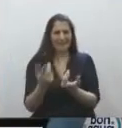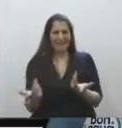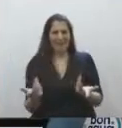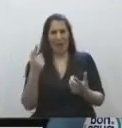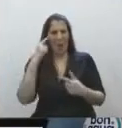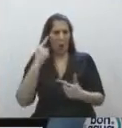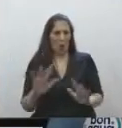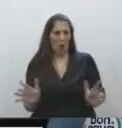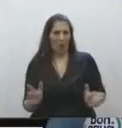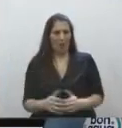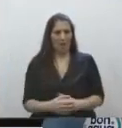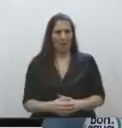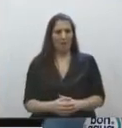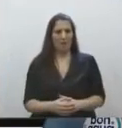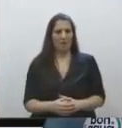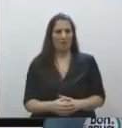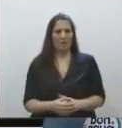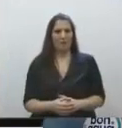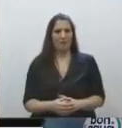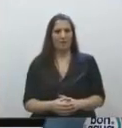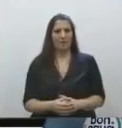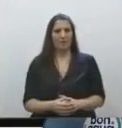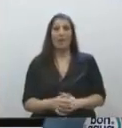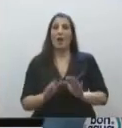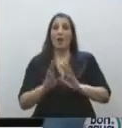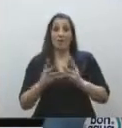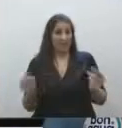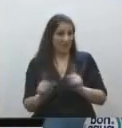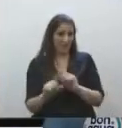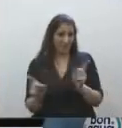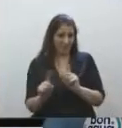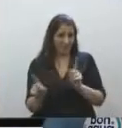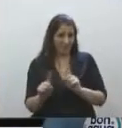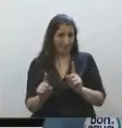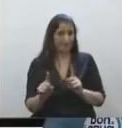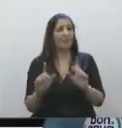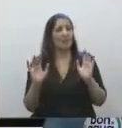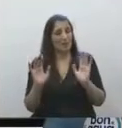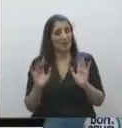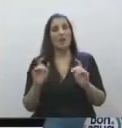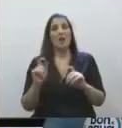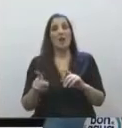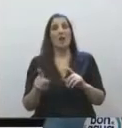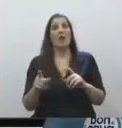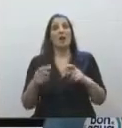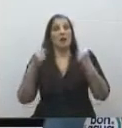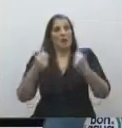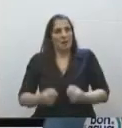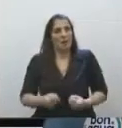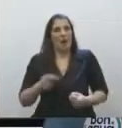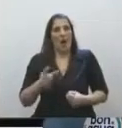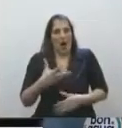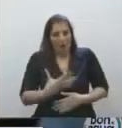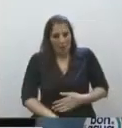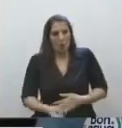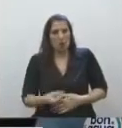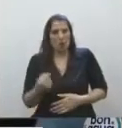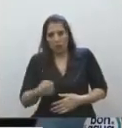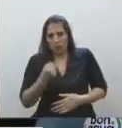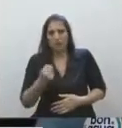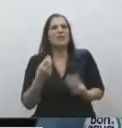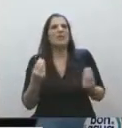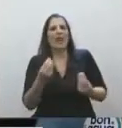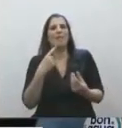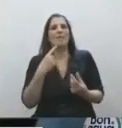embarazo incluso en las niñas, es una realidad del tema de la pobreza. Ahora, concluir que la solución a